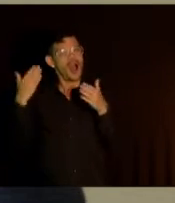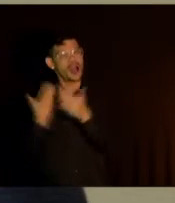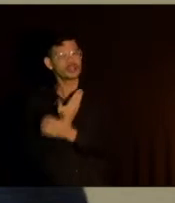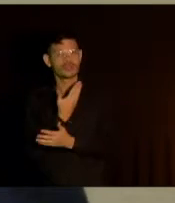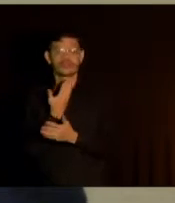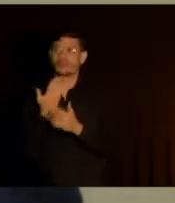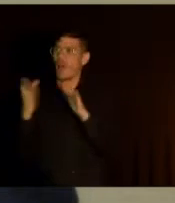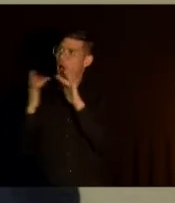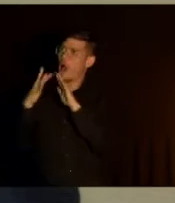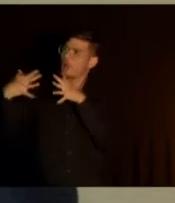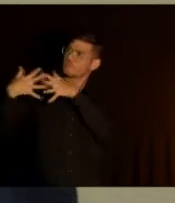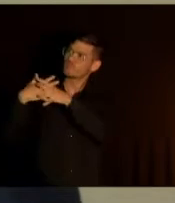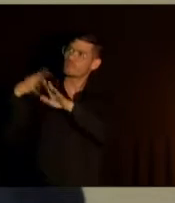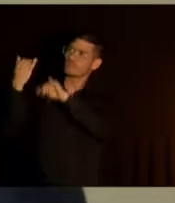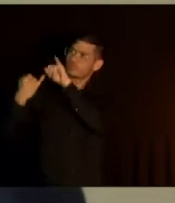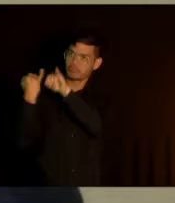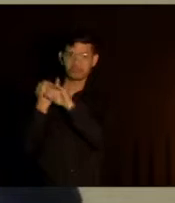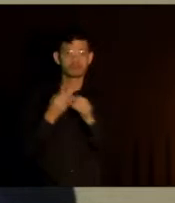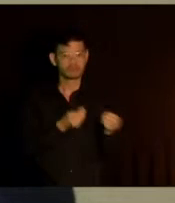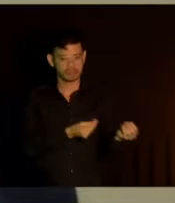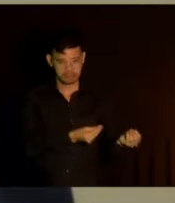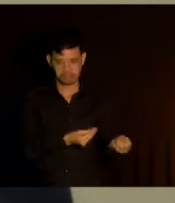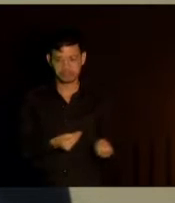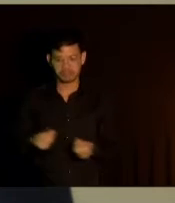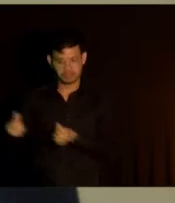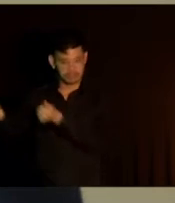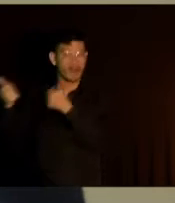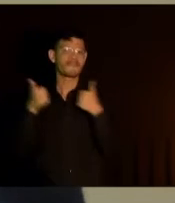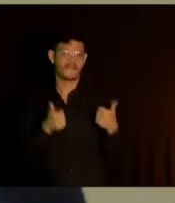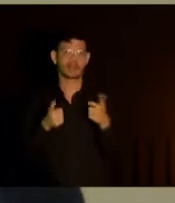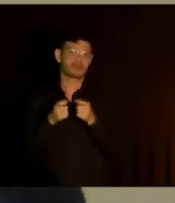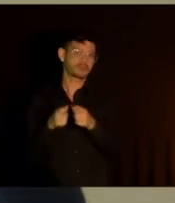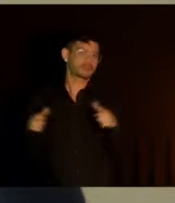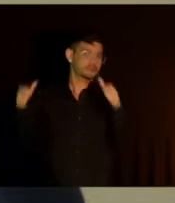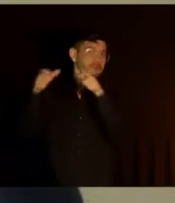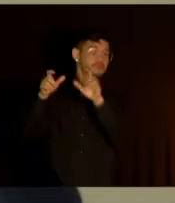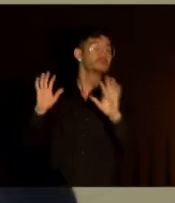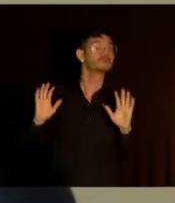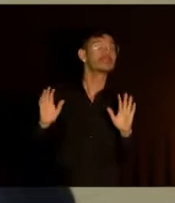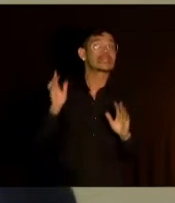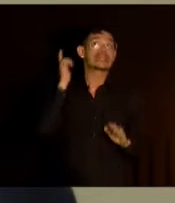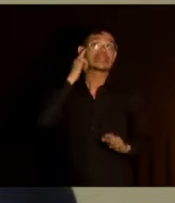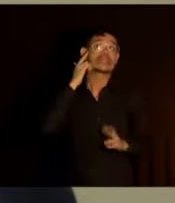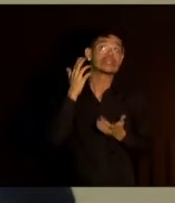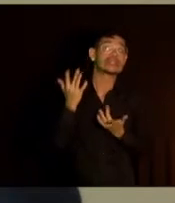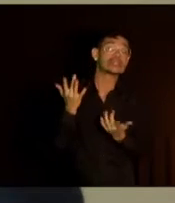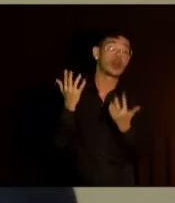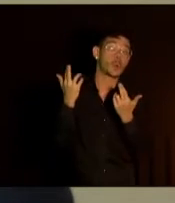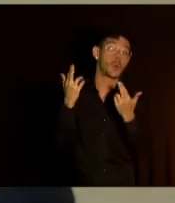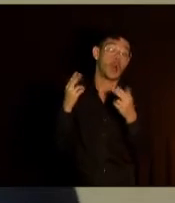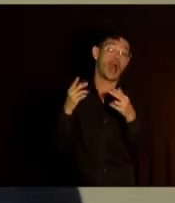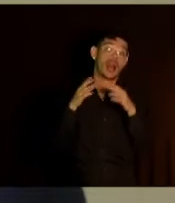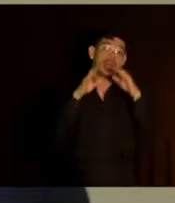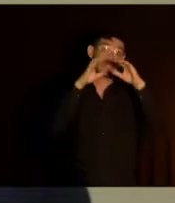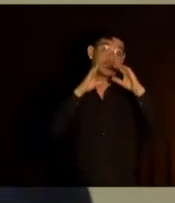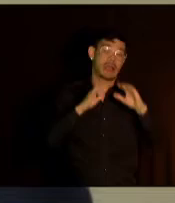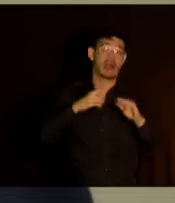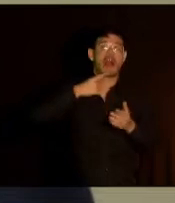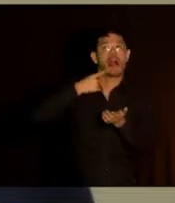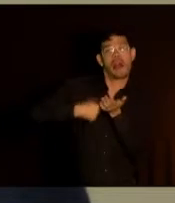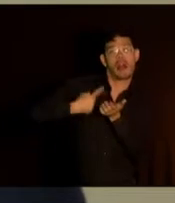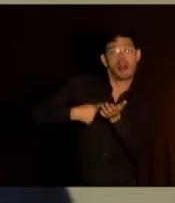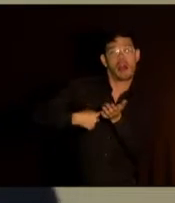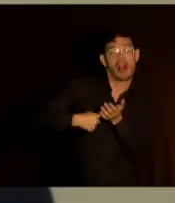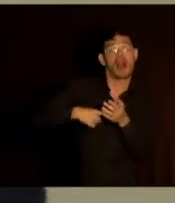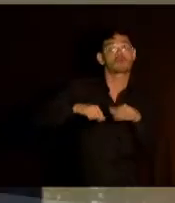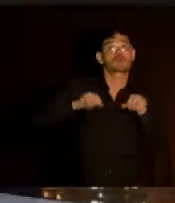y por eso fluye en el Congreso. Esperamos que suceda lo mismo en la plenaria de la Cámara y luego en los dos debates